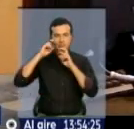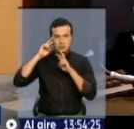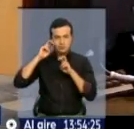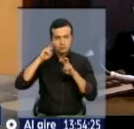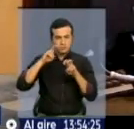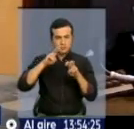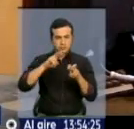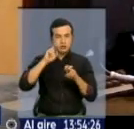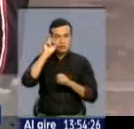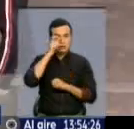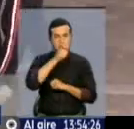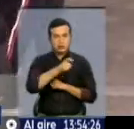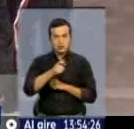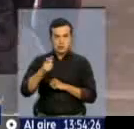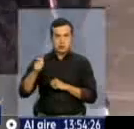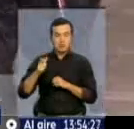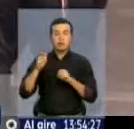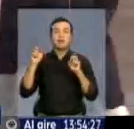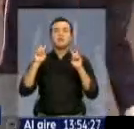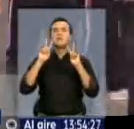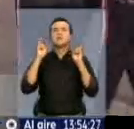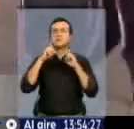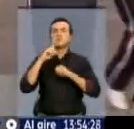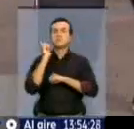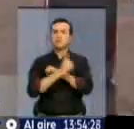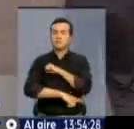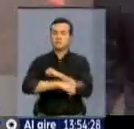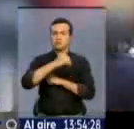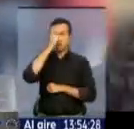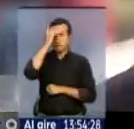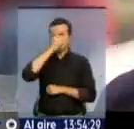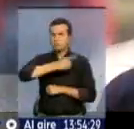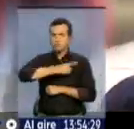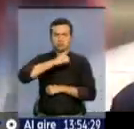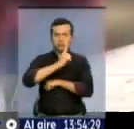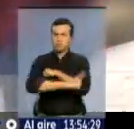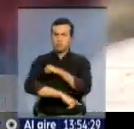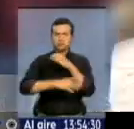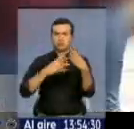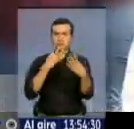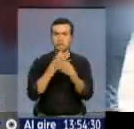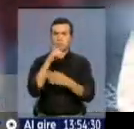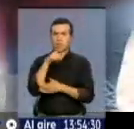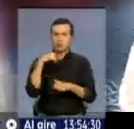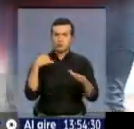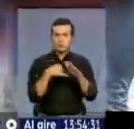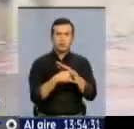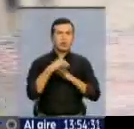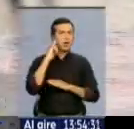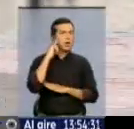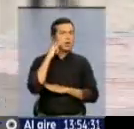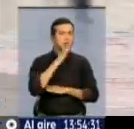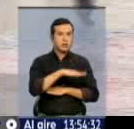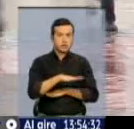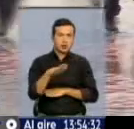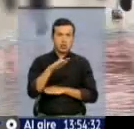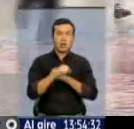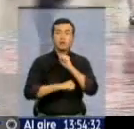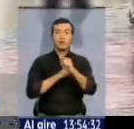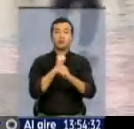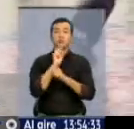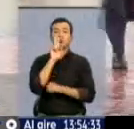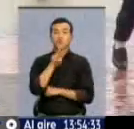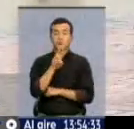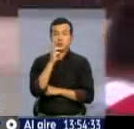investigación fiscal. El caso con sentencia condenatoria en contra de un docente por violación a una alumna en Tena fue en